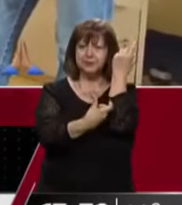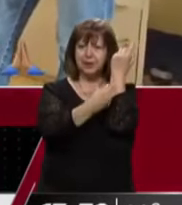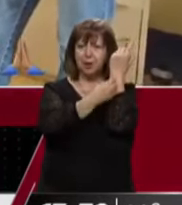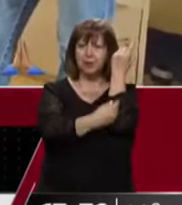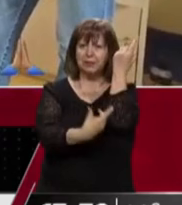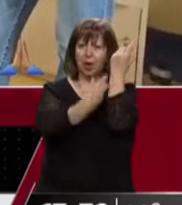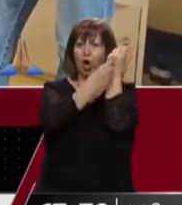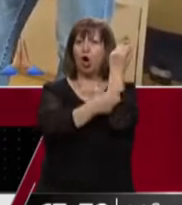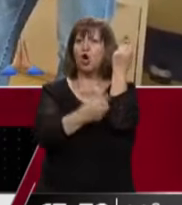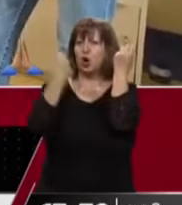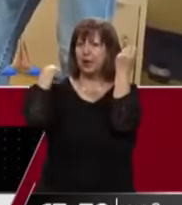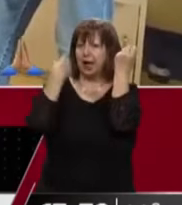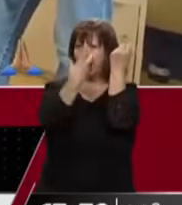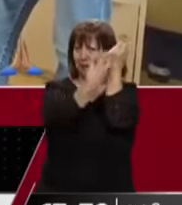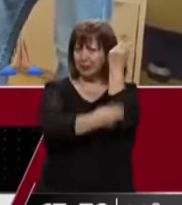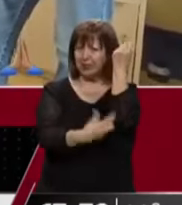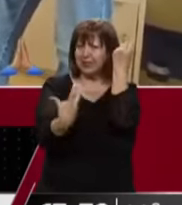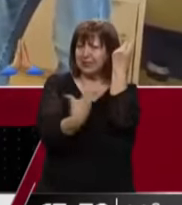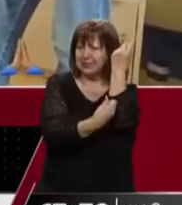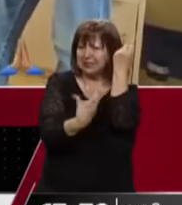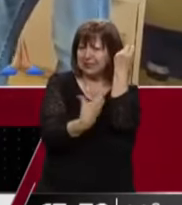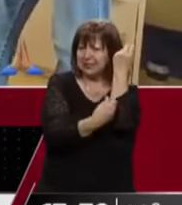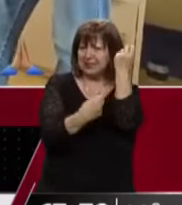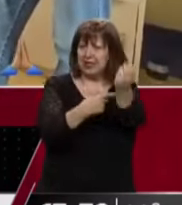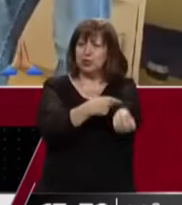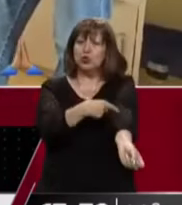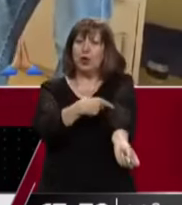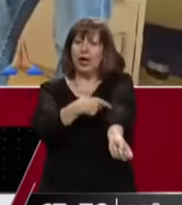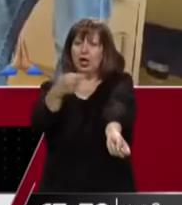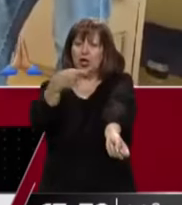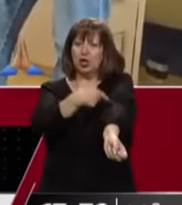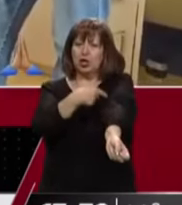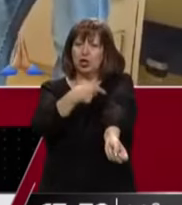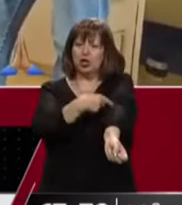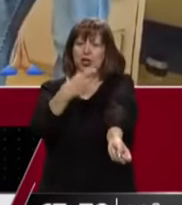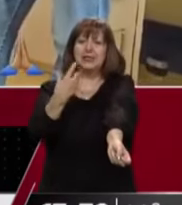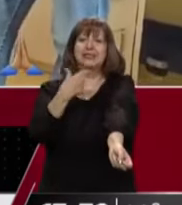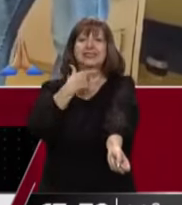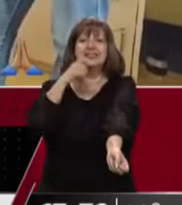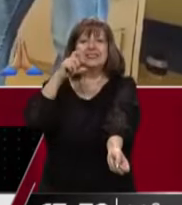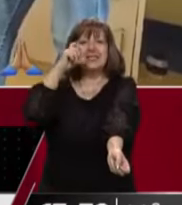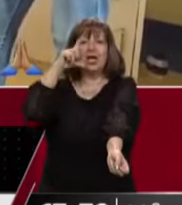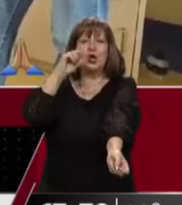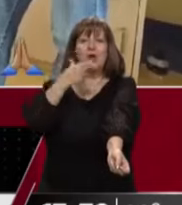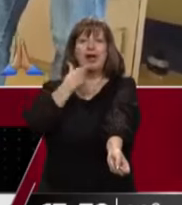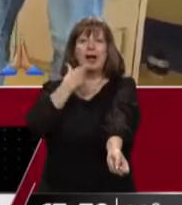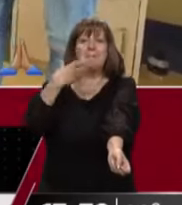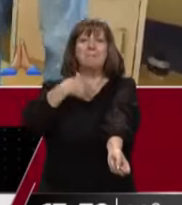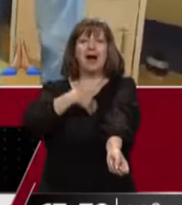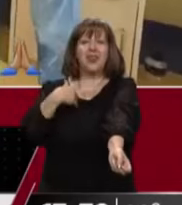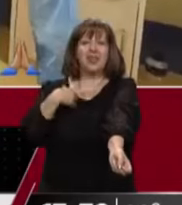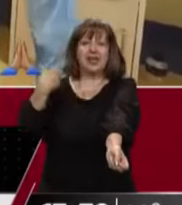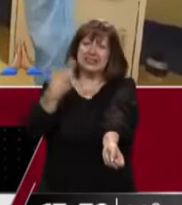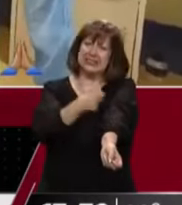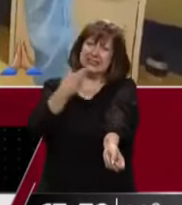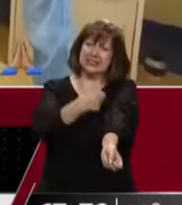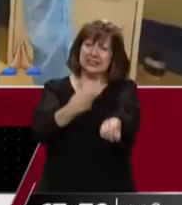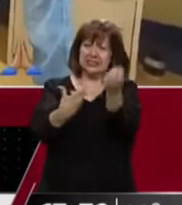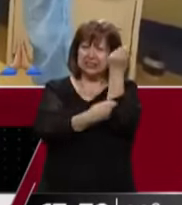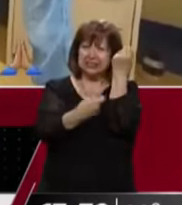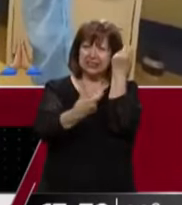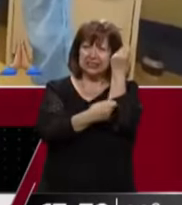por punción lumbar en la espalda y por suero en la y bueno, ha salido todo bien, no he tenido